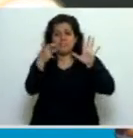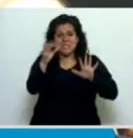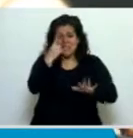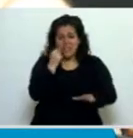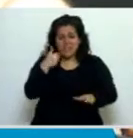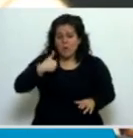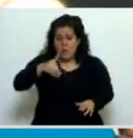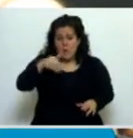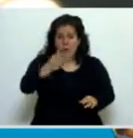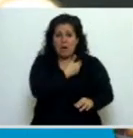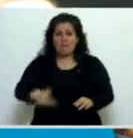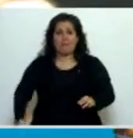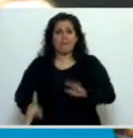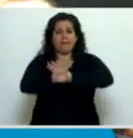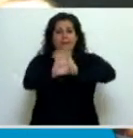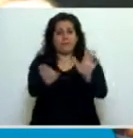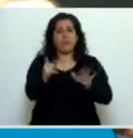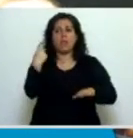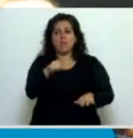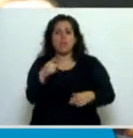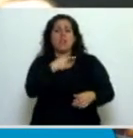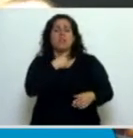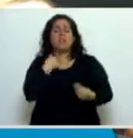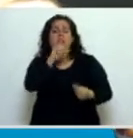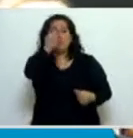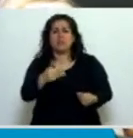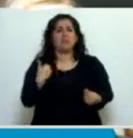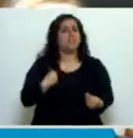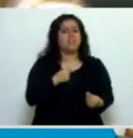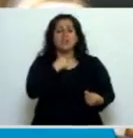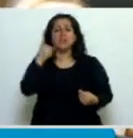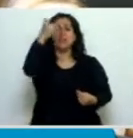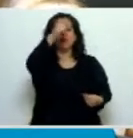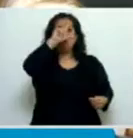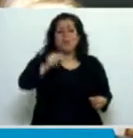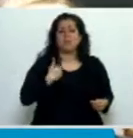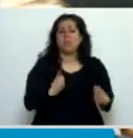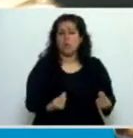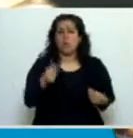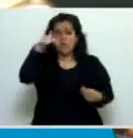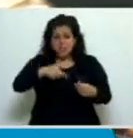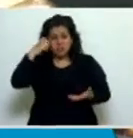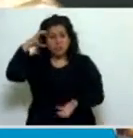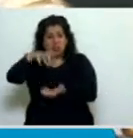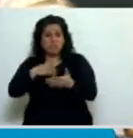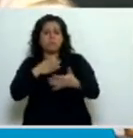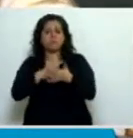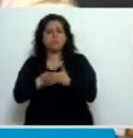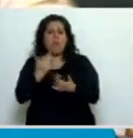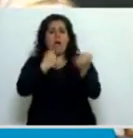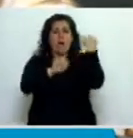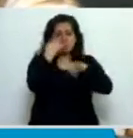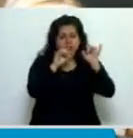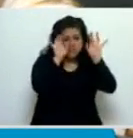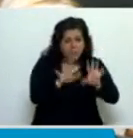va sobre cuál es la Argentina que queremos, cuál es la Argentina que viene. Y este Congreso no solo está trabando la venta de las acciones,